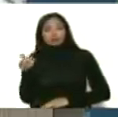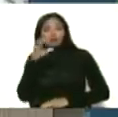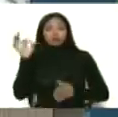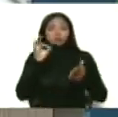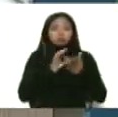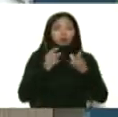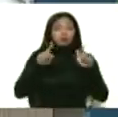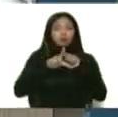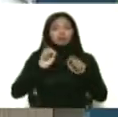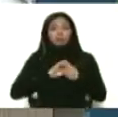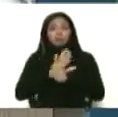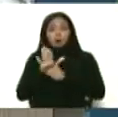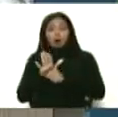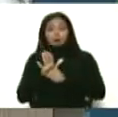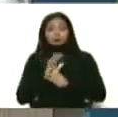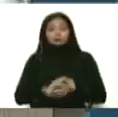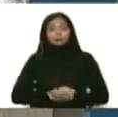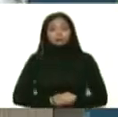infectados por COVID-19